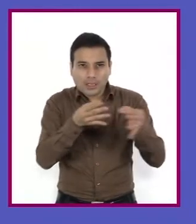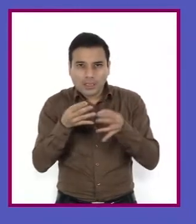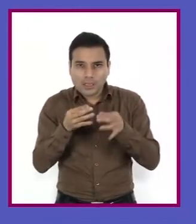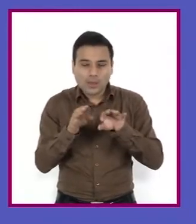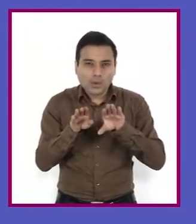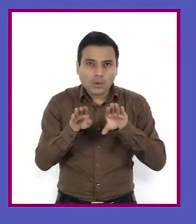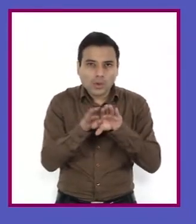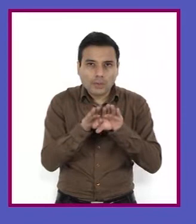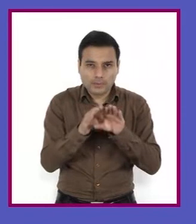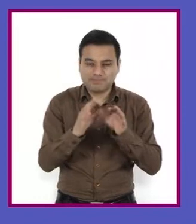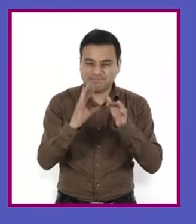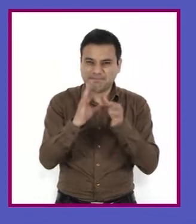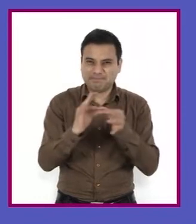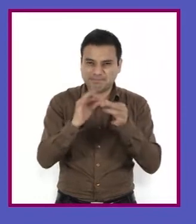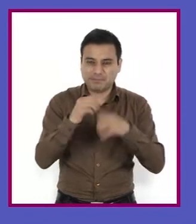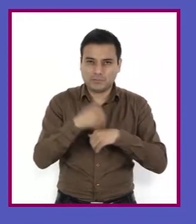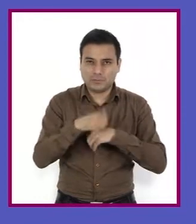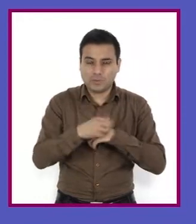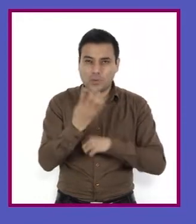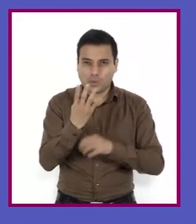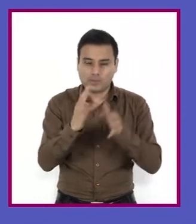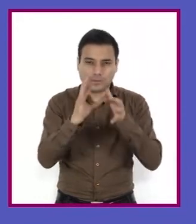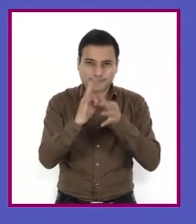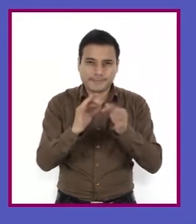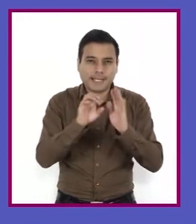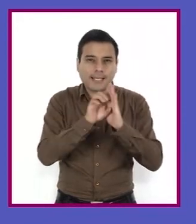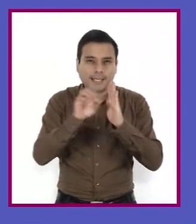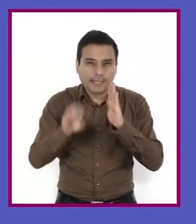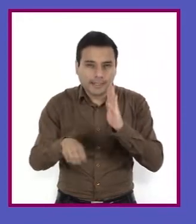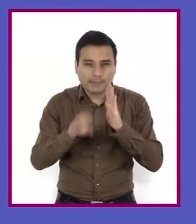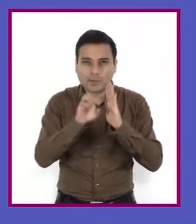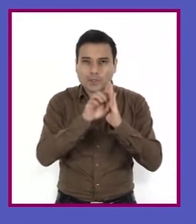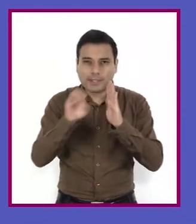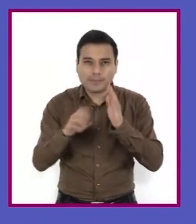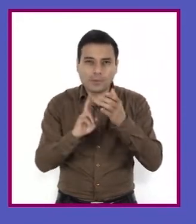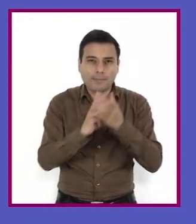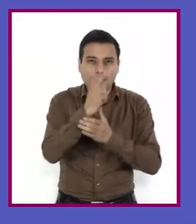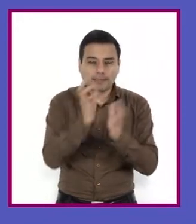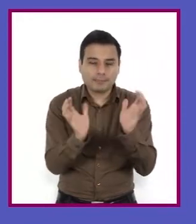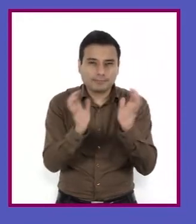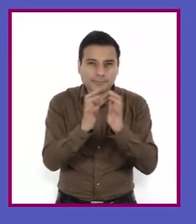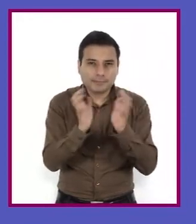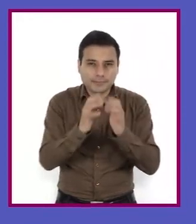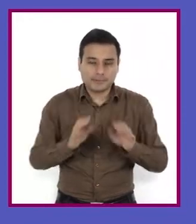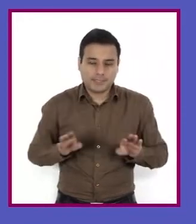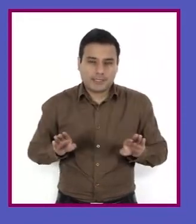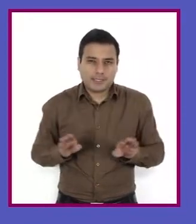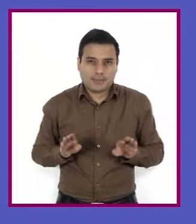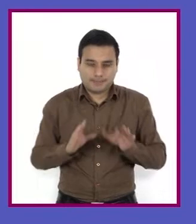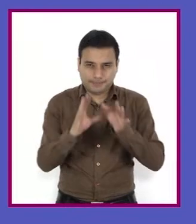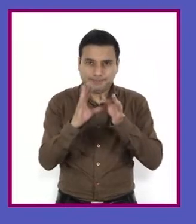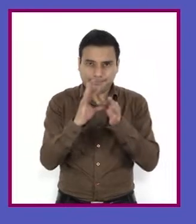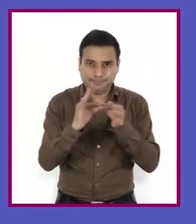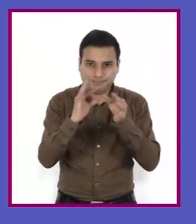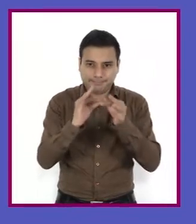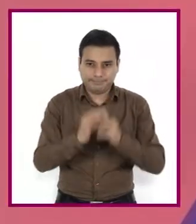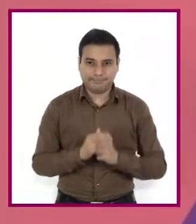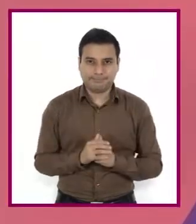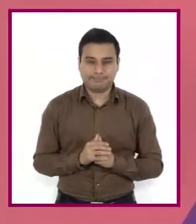víctimas. Y en el 4 aporta ejemplos de algunos tipos de plantas carnívoras y sus características.